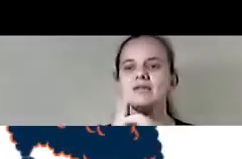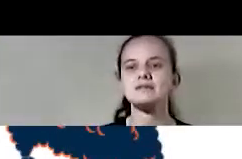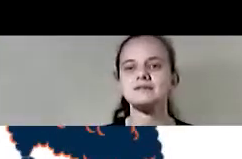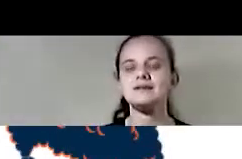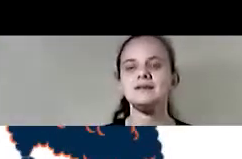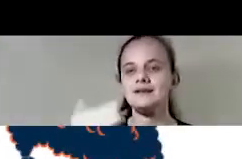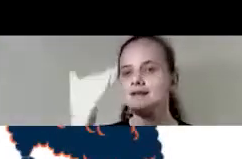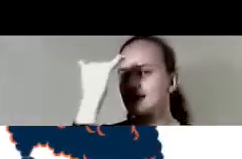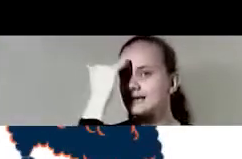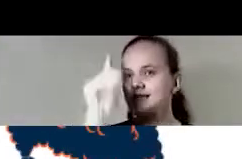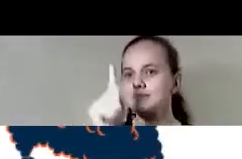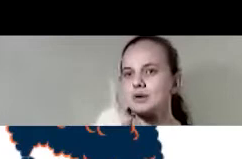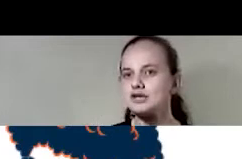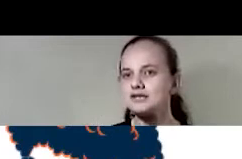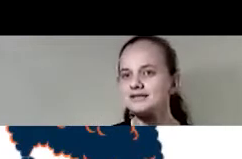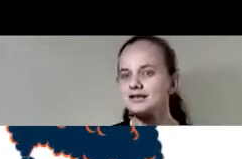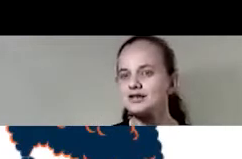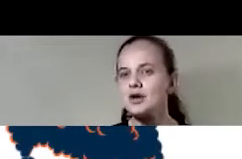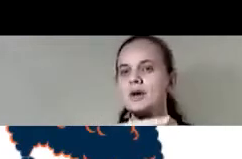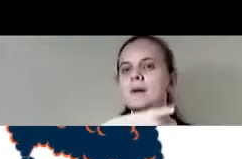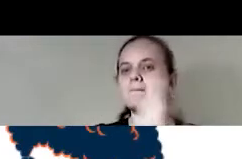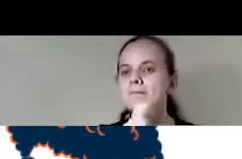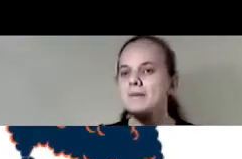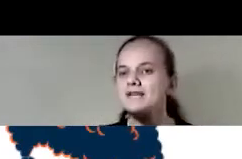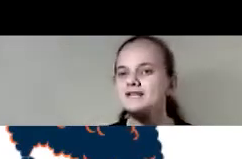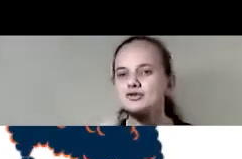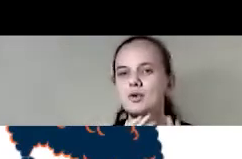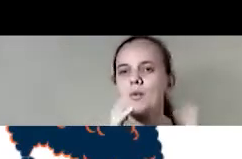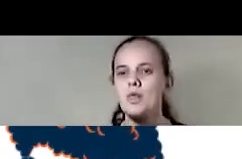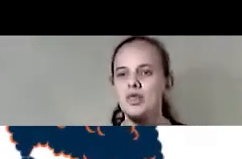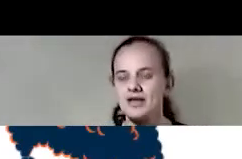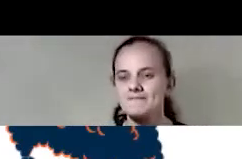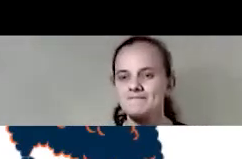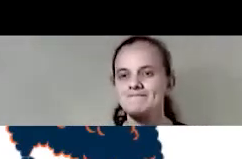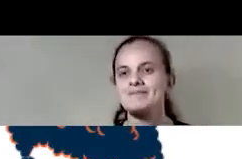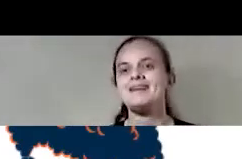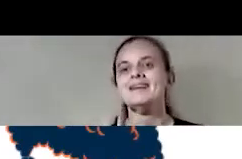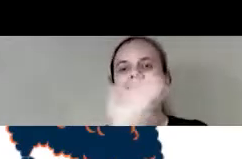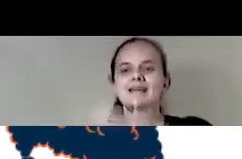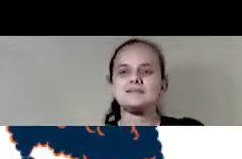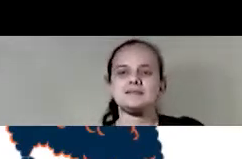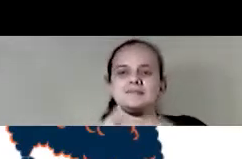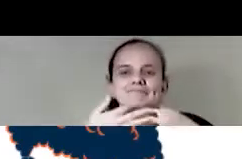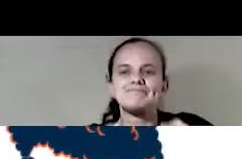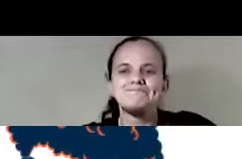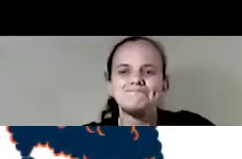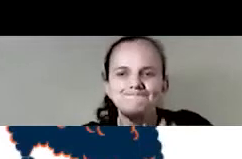con discapacidad en el mundo, según la Organización Mundial de la Salud, son el 15% de la población